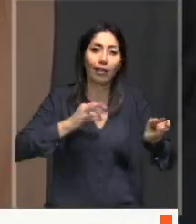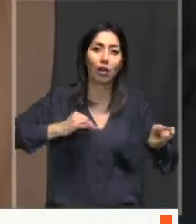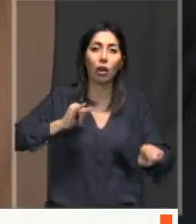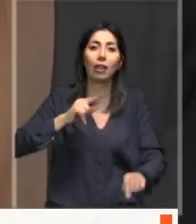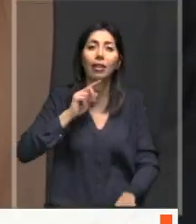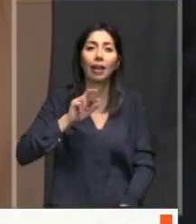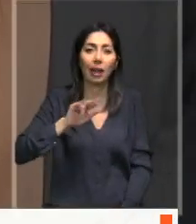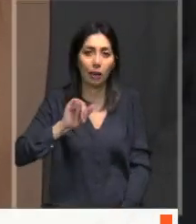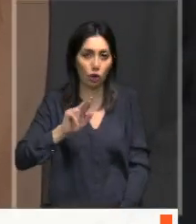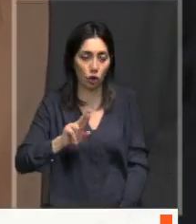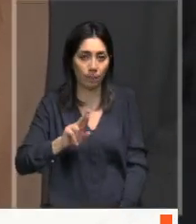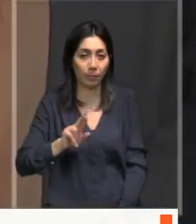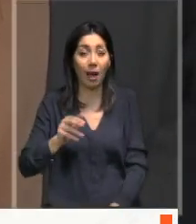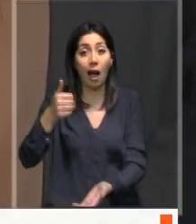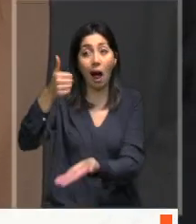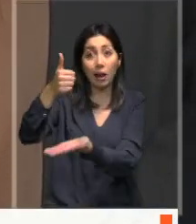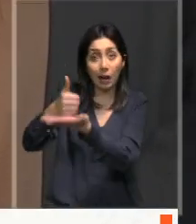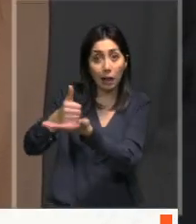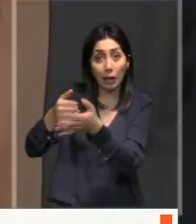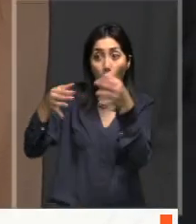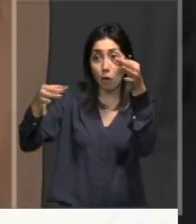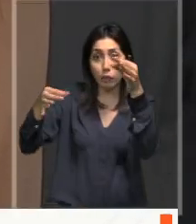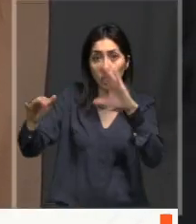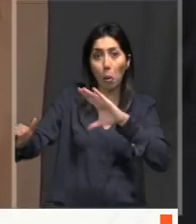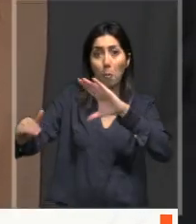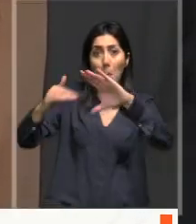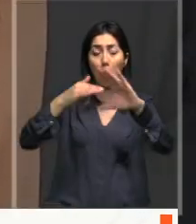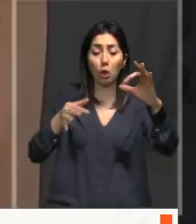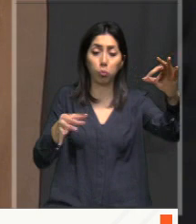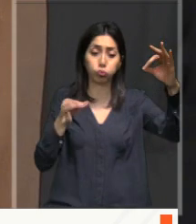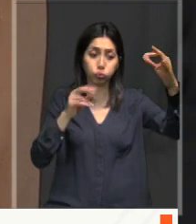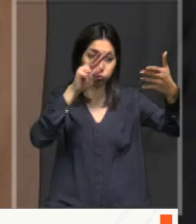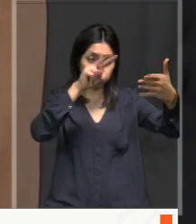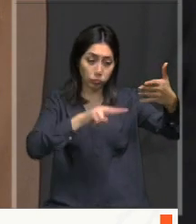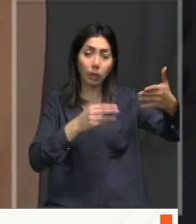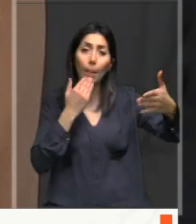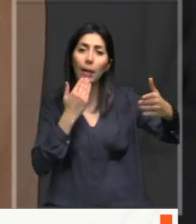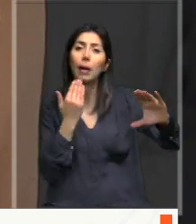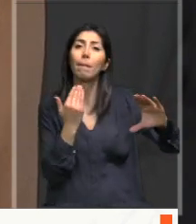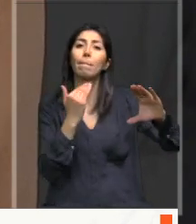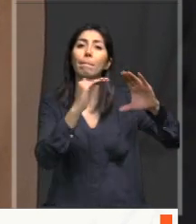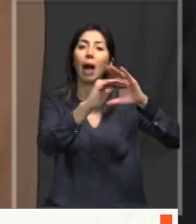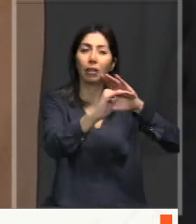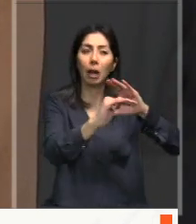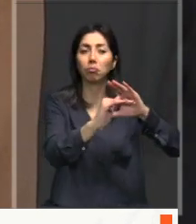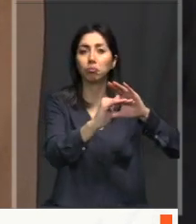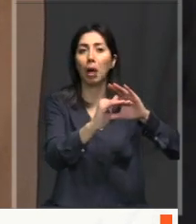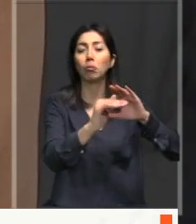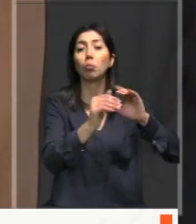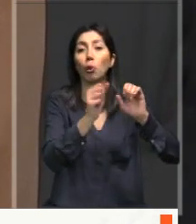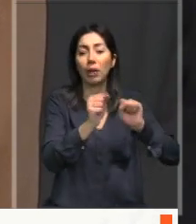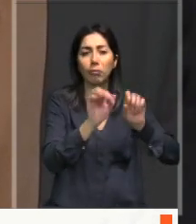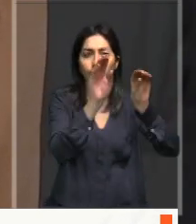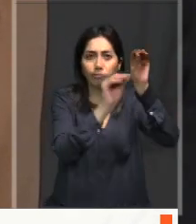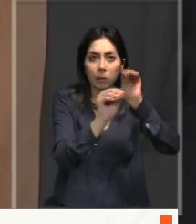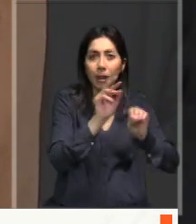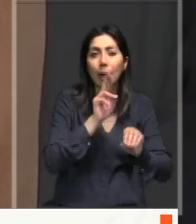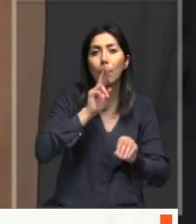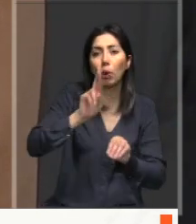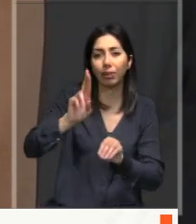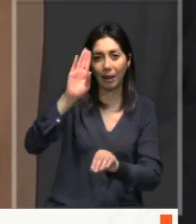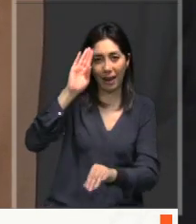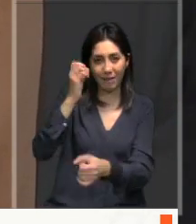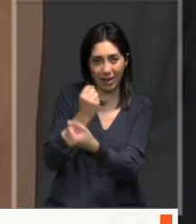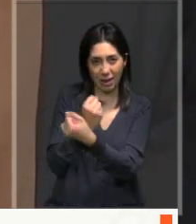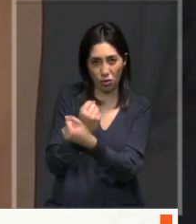El oficio del alcalde se recibió, el oficio se envió para elaborar una respuesta a carabineros. La respuesta de carabineros